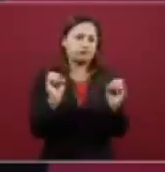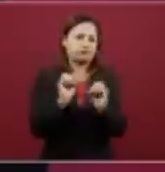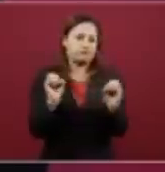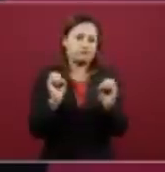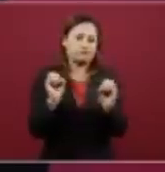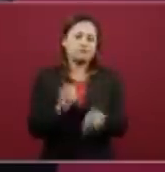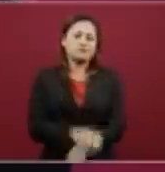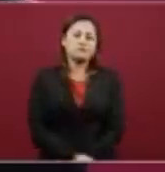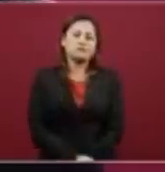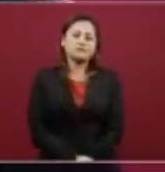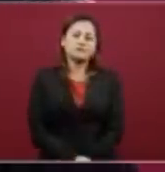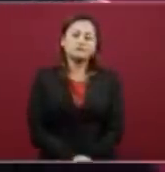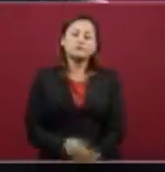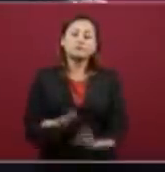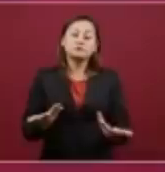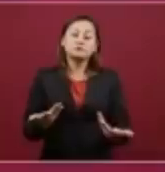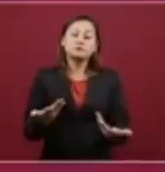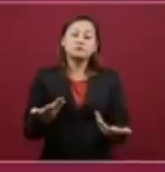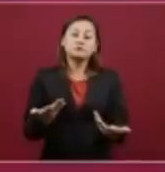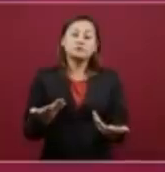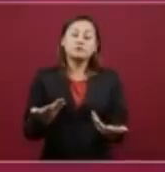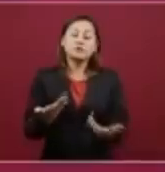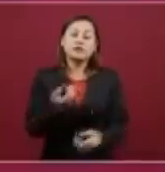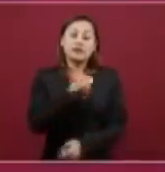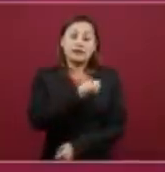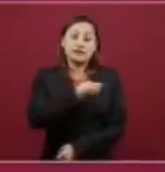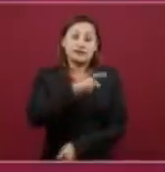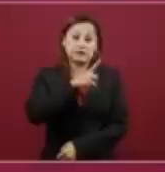en el sistema de salud pública se cobra